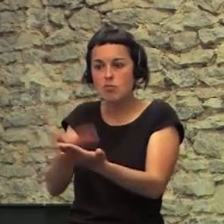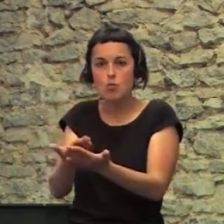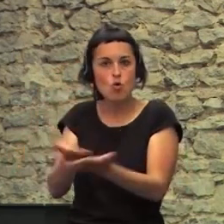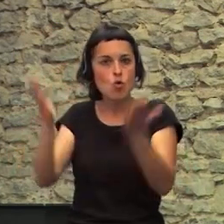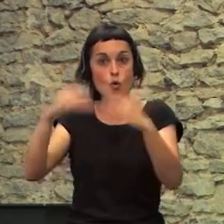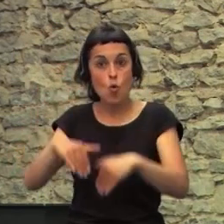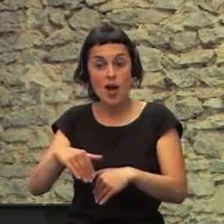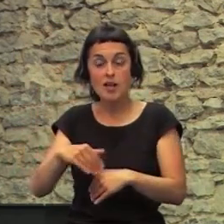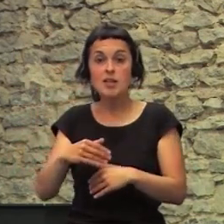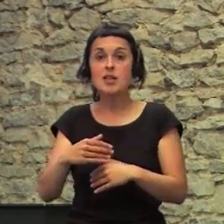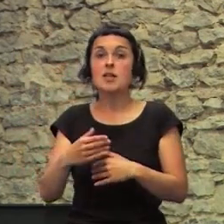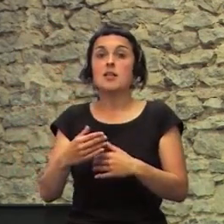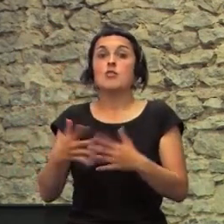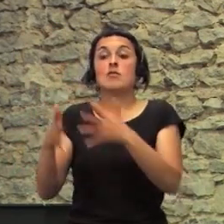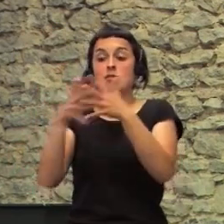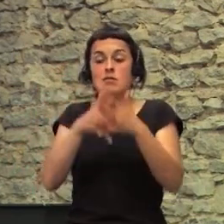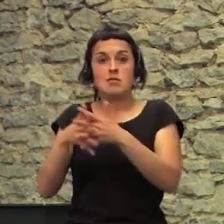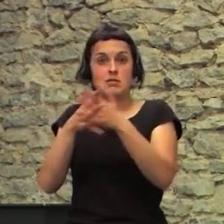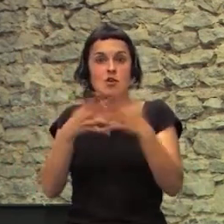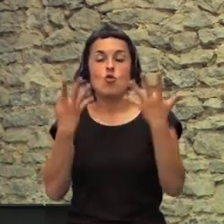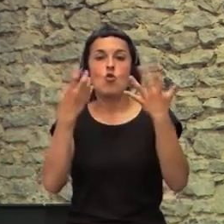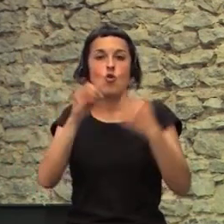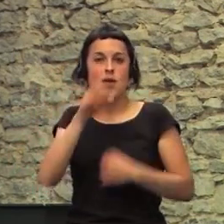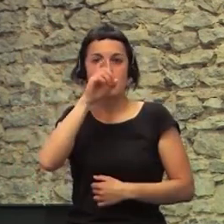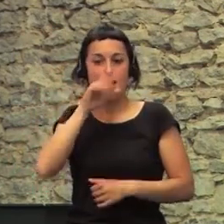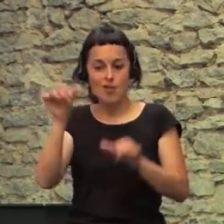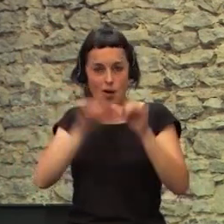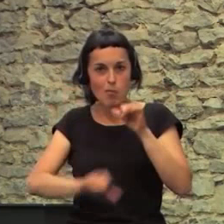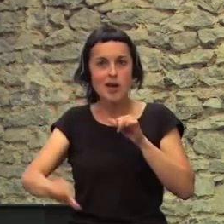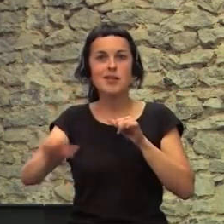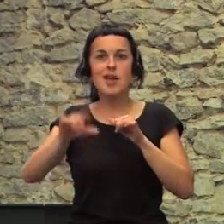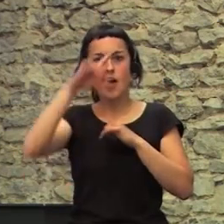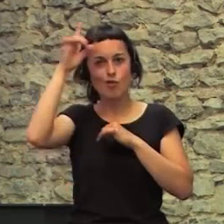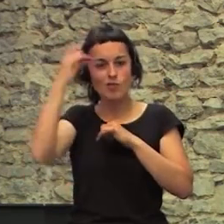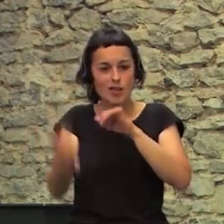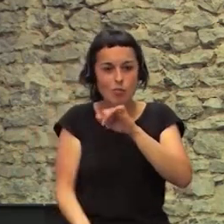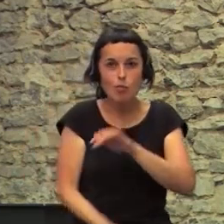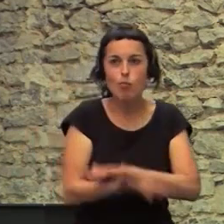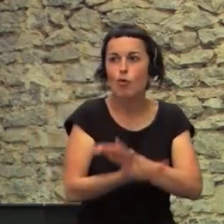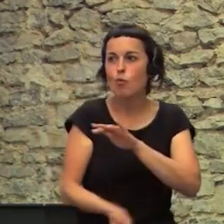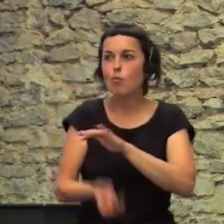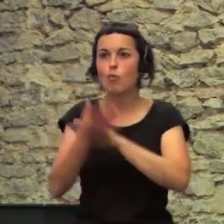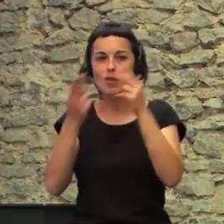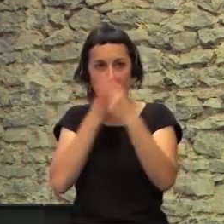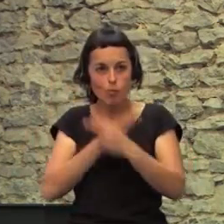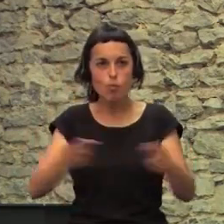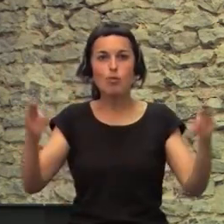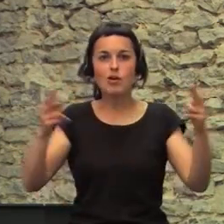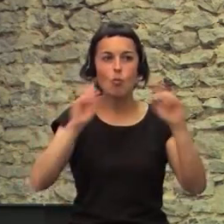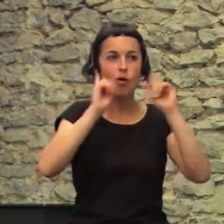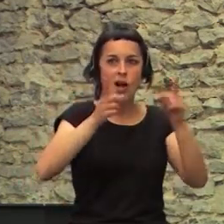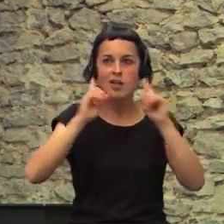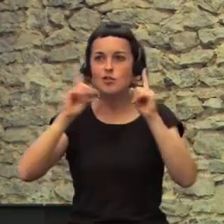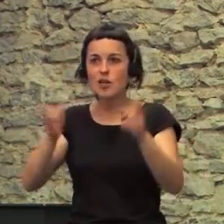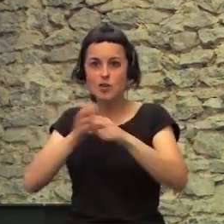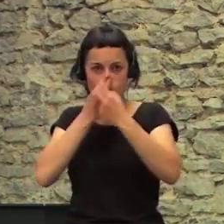de los años 90, de los activismos de la ISNA, se hicieron documentales y empezaron a salir a la luz testimonios que como aquí hablaban